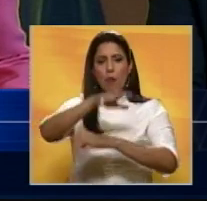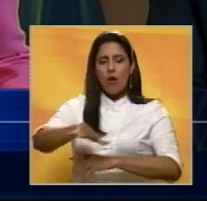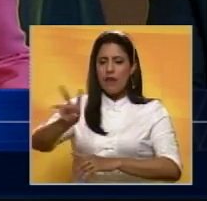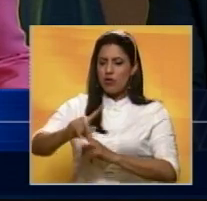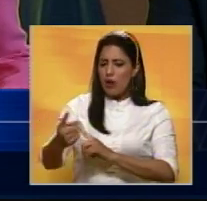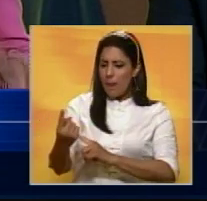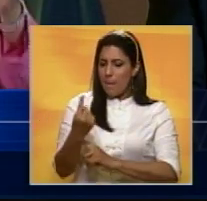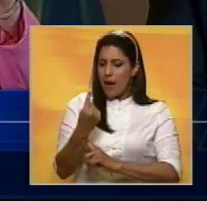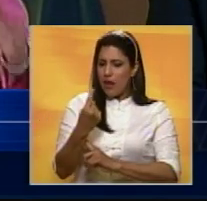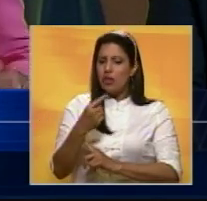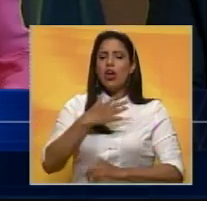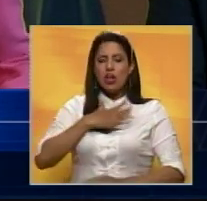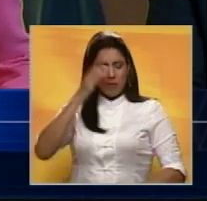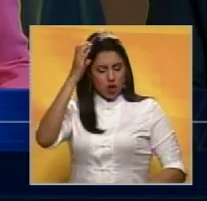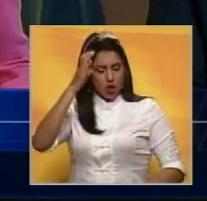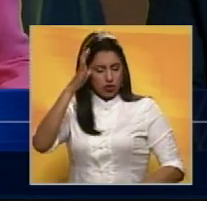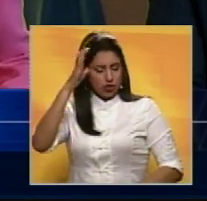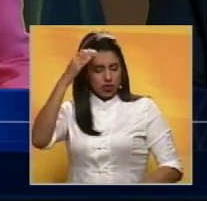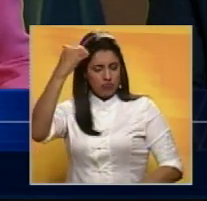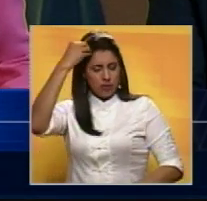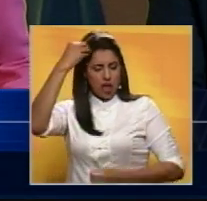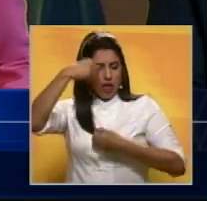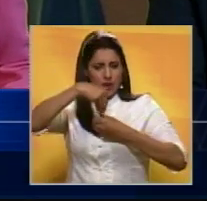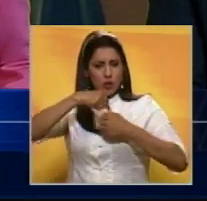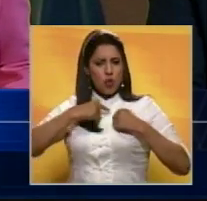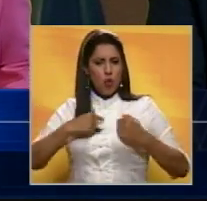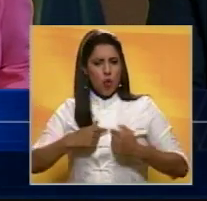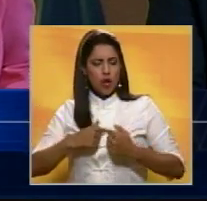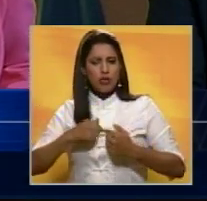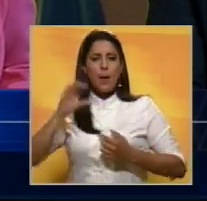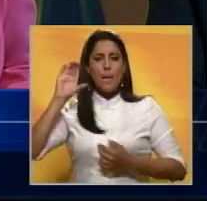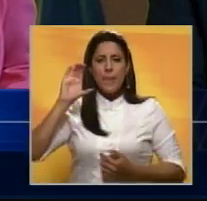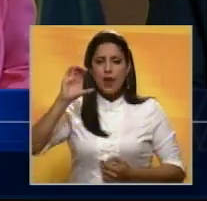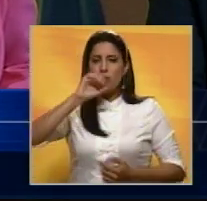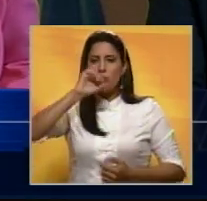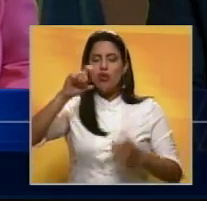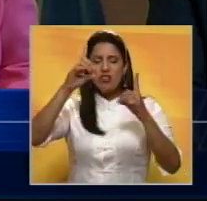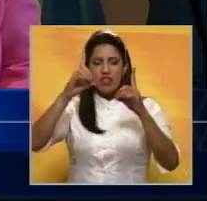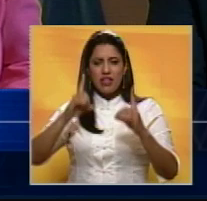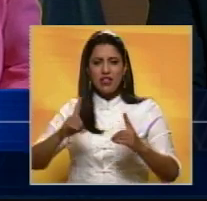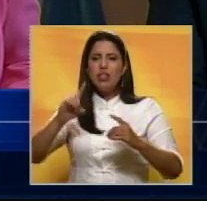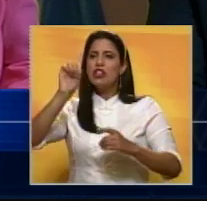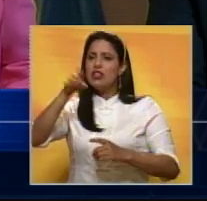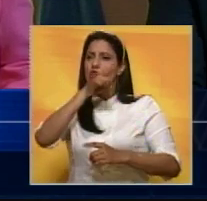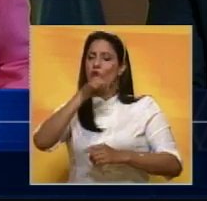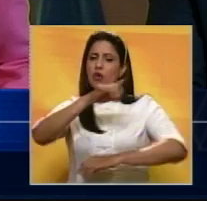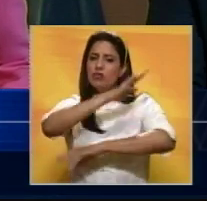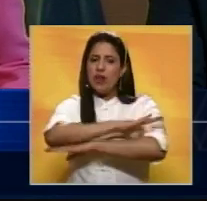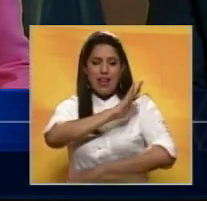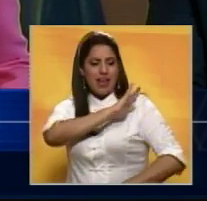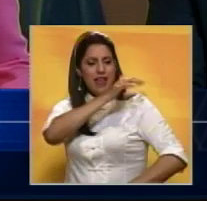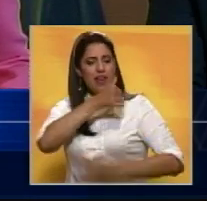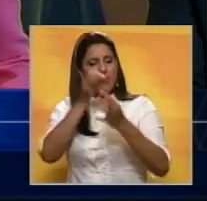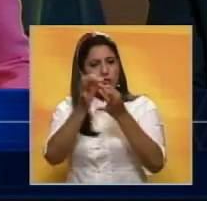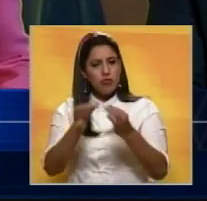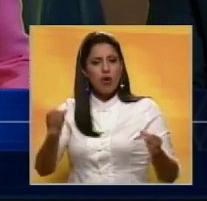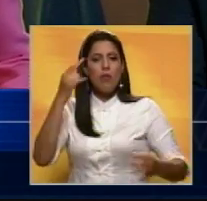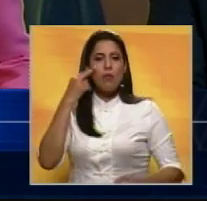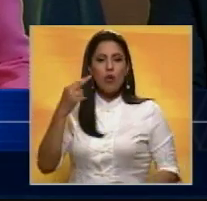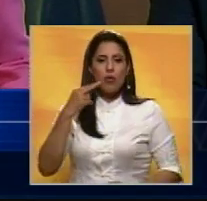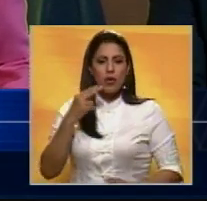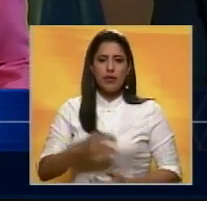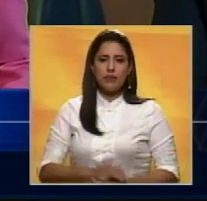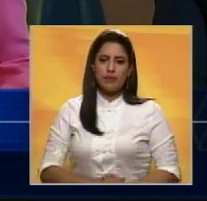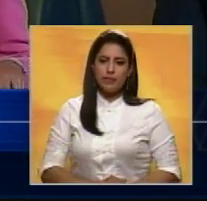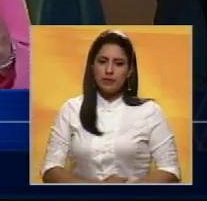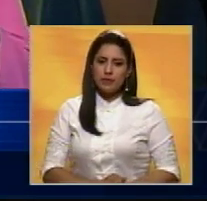de Venezuela y en mi conciencia y en mi corazón, por la patria, decido la actuación como jefa de la diplomacia bolivariana.